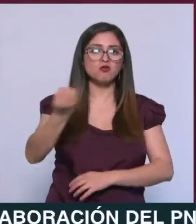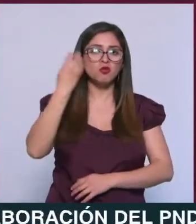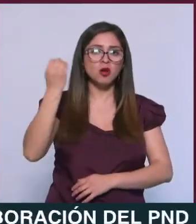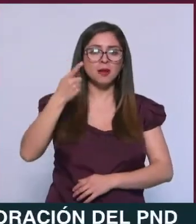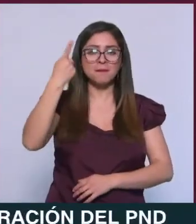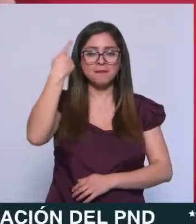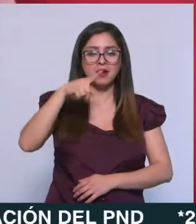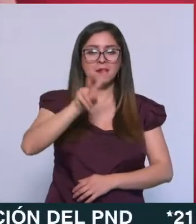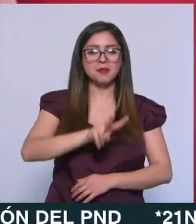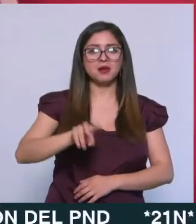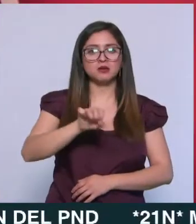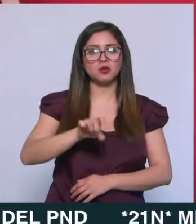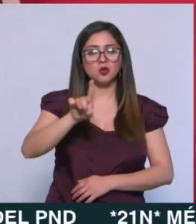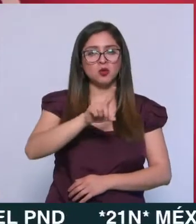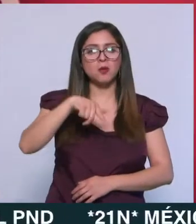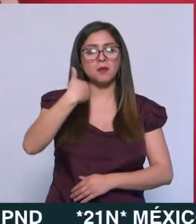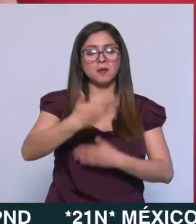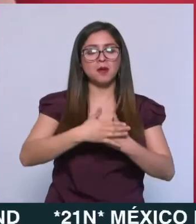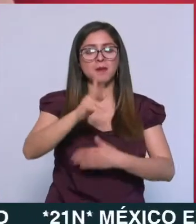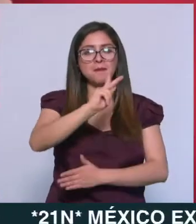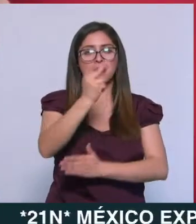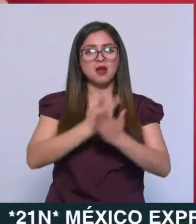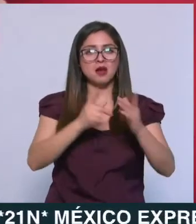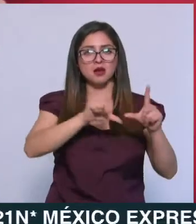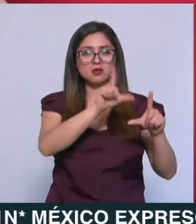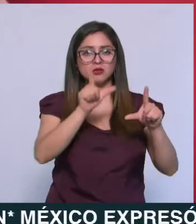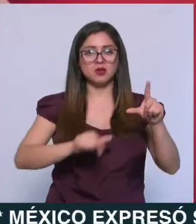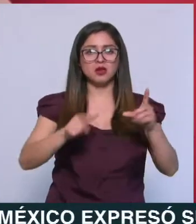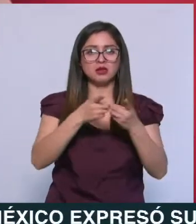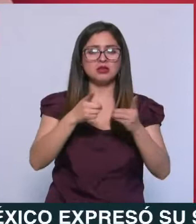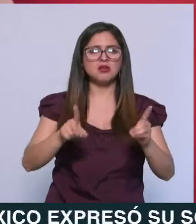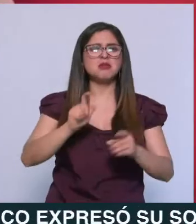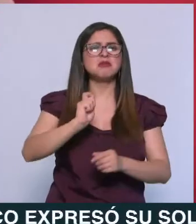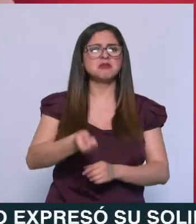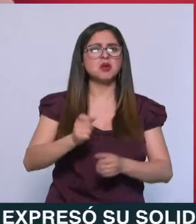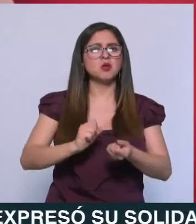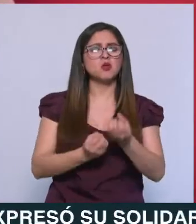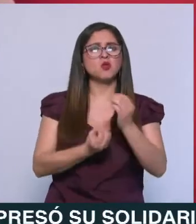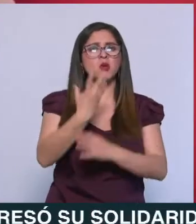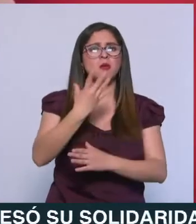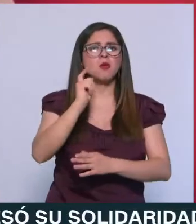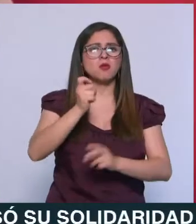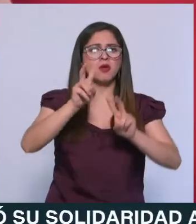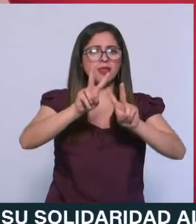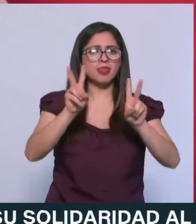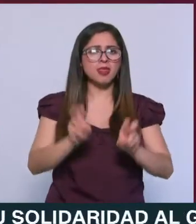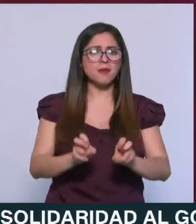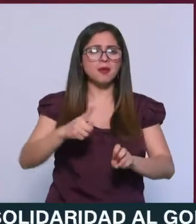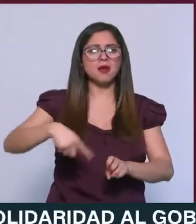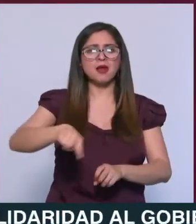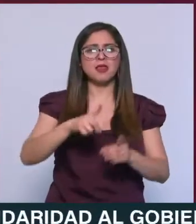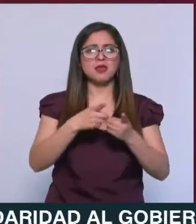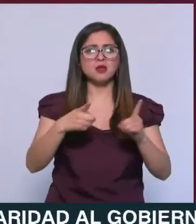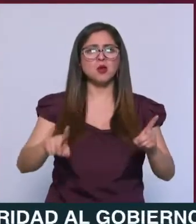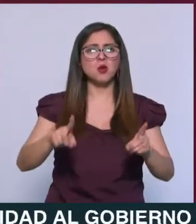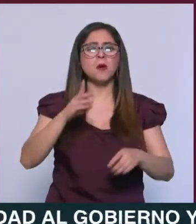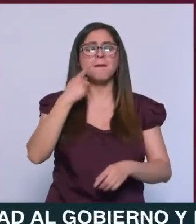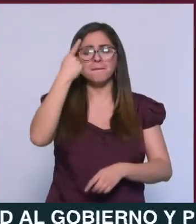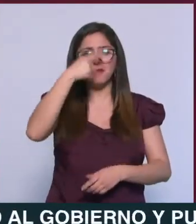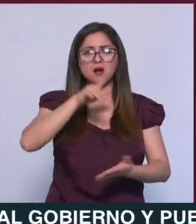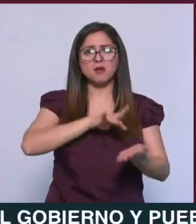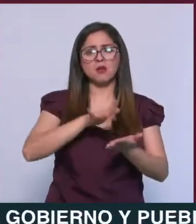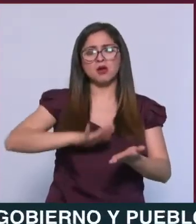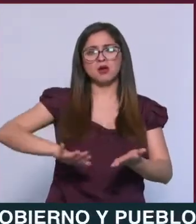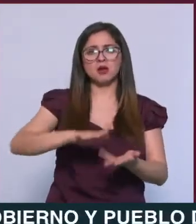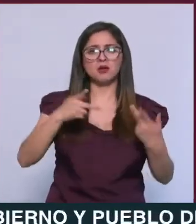semana para la elaboración del Plan Nacional de Desarrollo, el cual definirá el nuevo paradigma de desarrollo con bienestar.